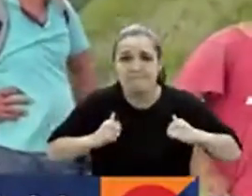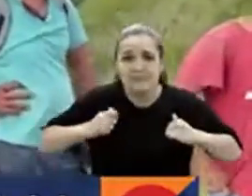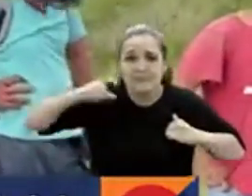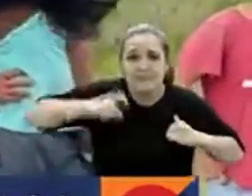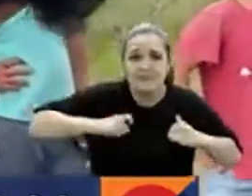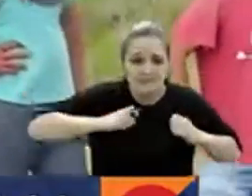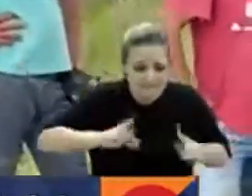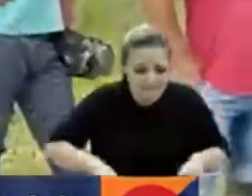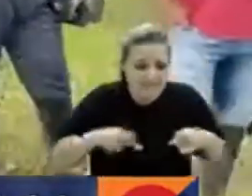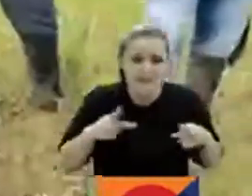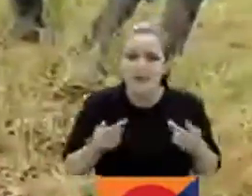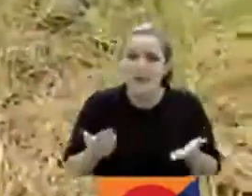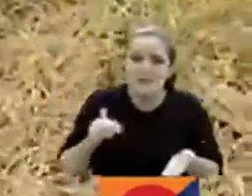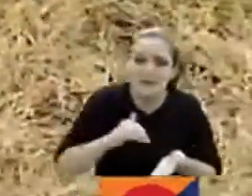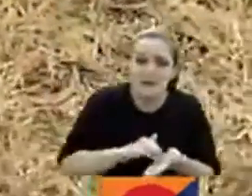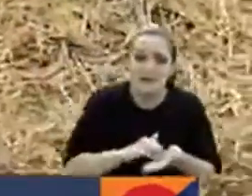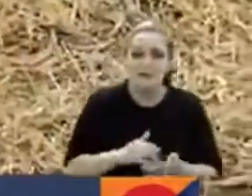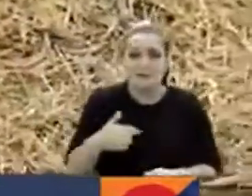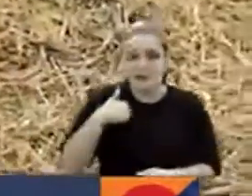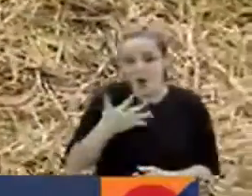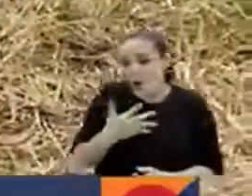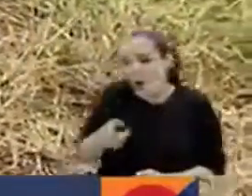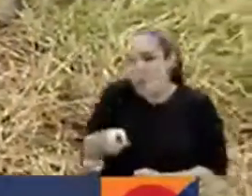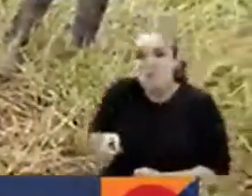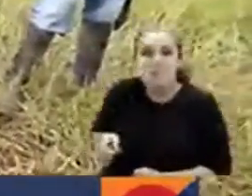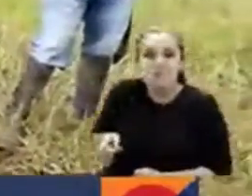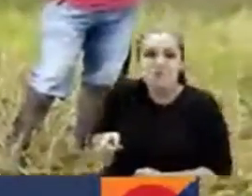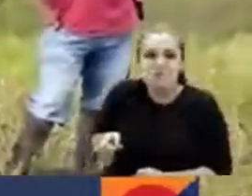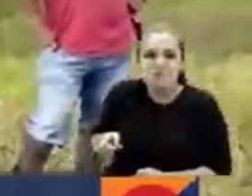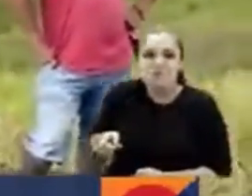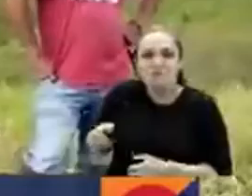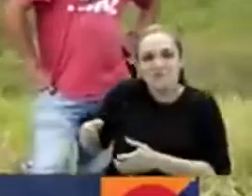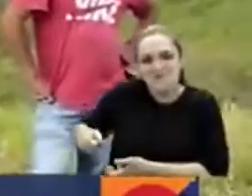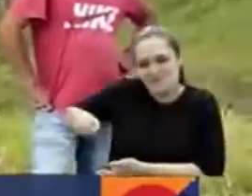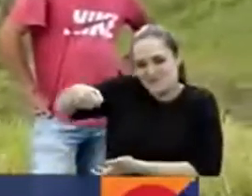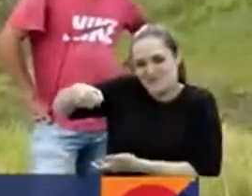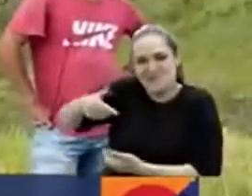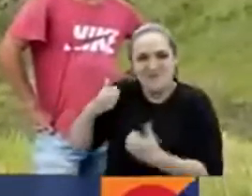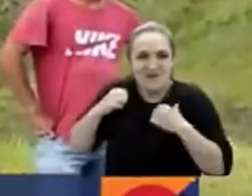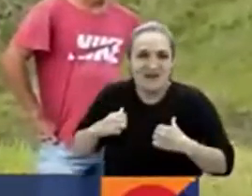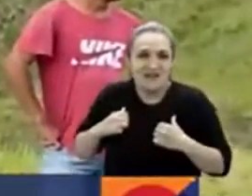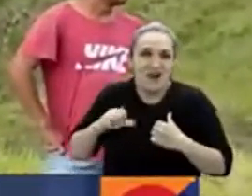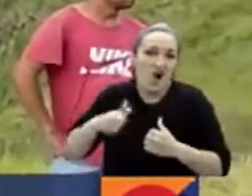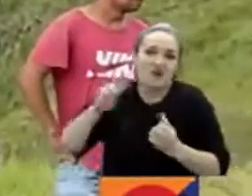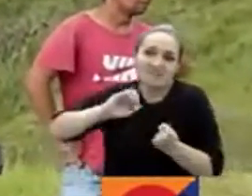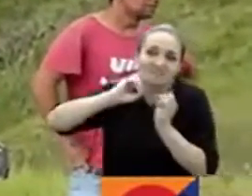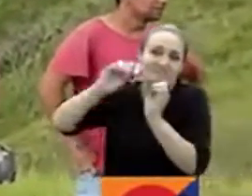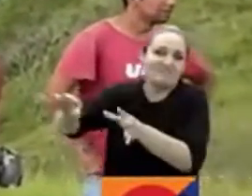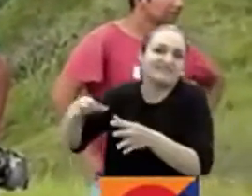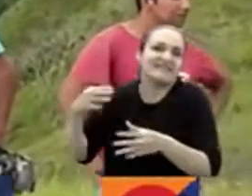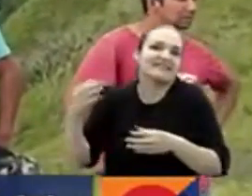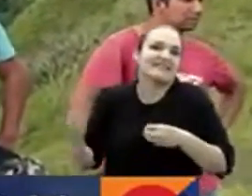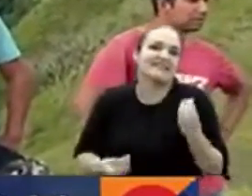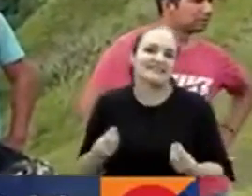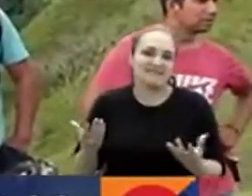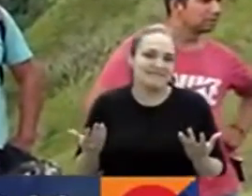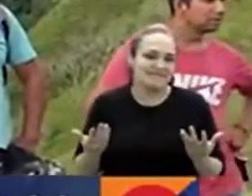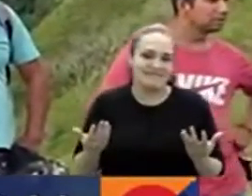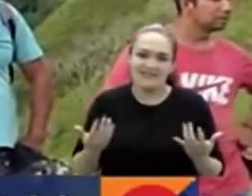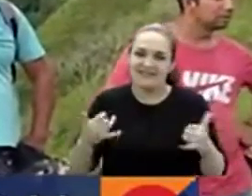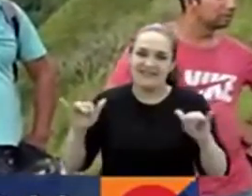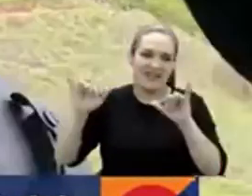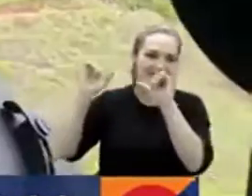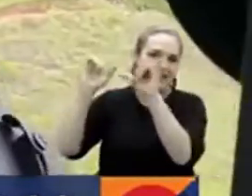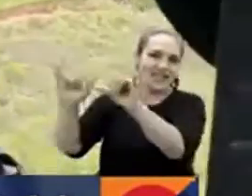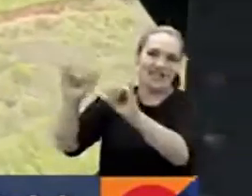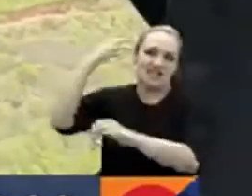Parte llevo aquí y parte ya se queda allá. Ya queda ya